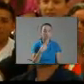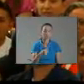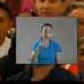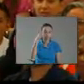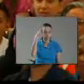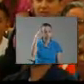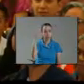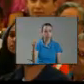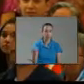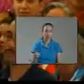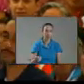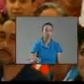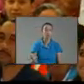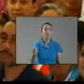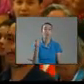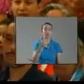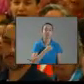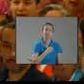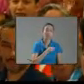Aleluya.